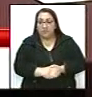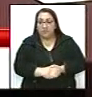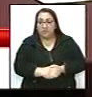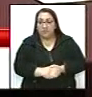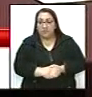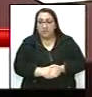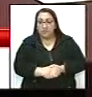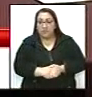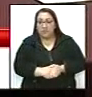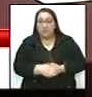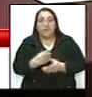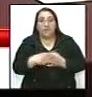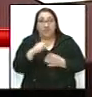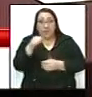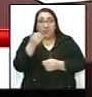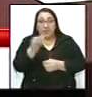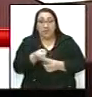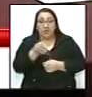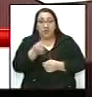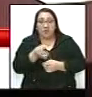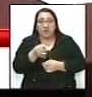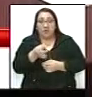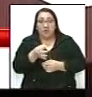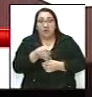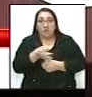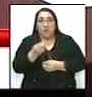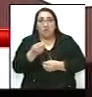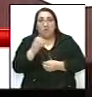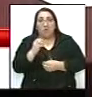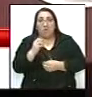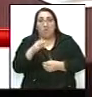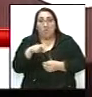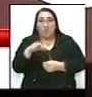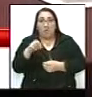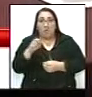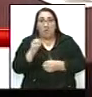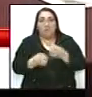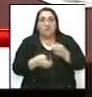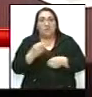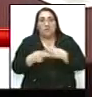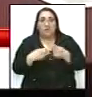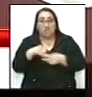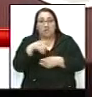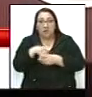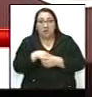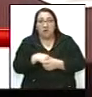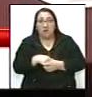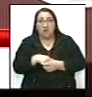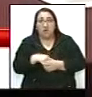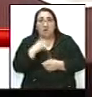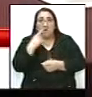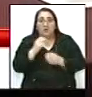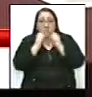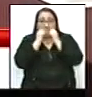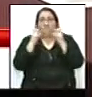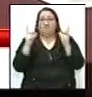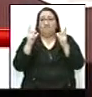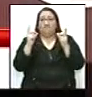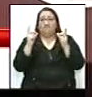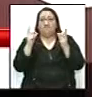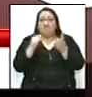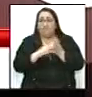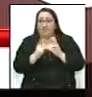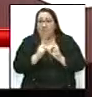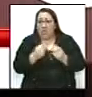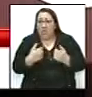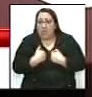lo que ha dicho la congresista Alcorta es que efectivamente tanto la OMP como el Jurado Nacional de Elecciones, sería sorprendente, presidenta,